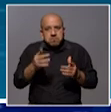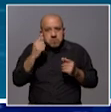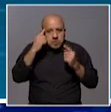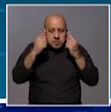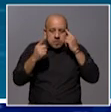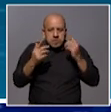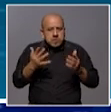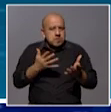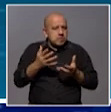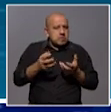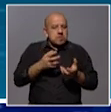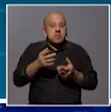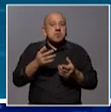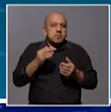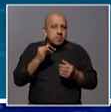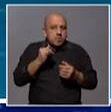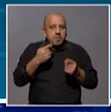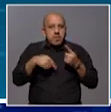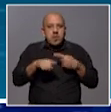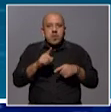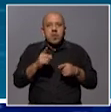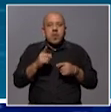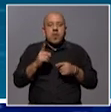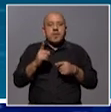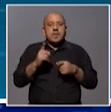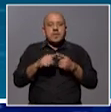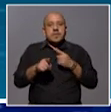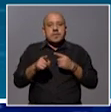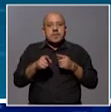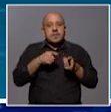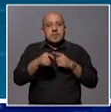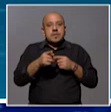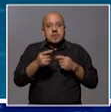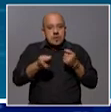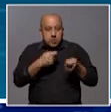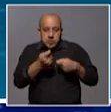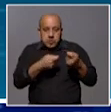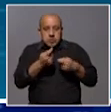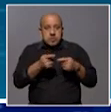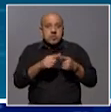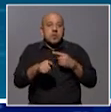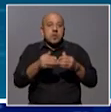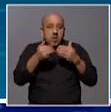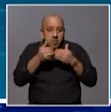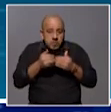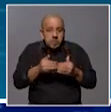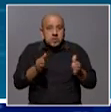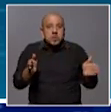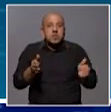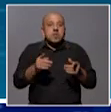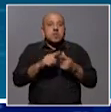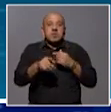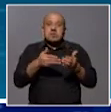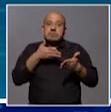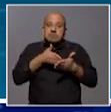bastante razonable pero que cuando se fue directamente a la negociación éste comenzaron a aparecer las